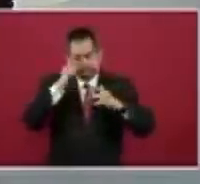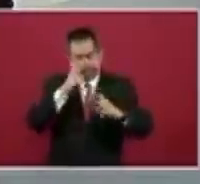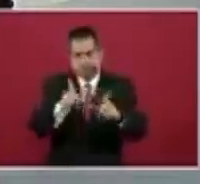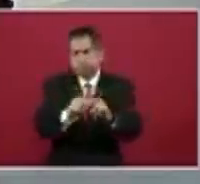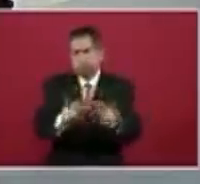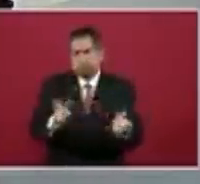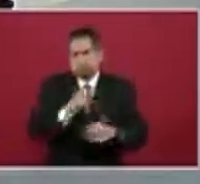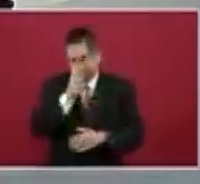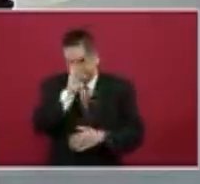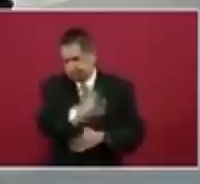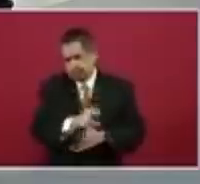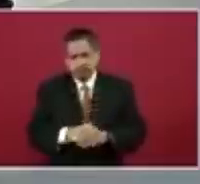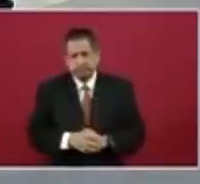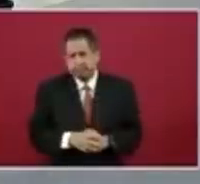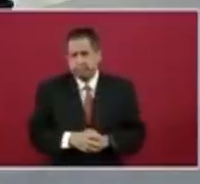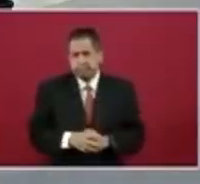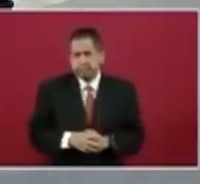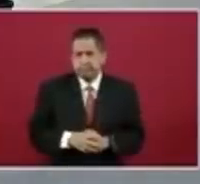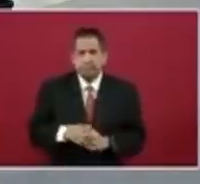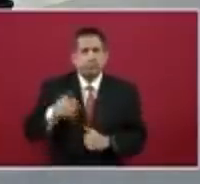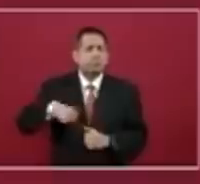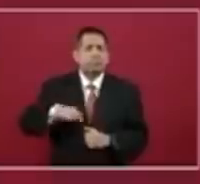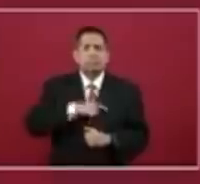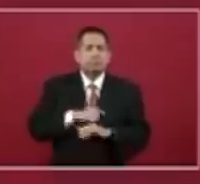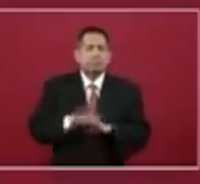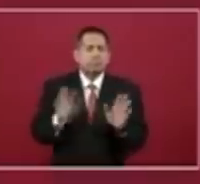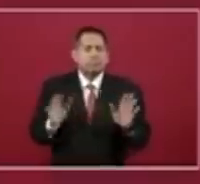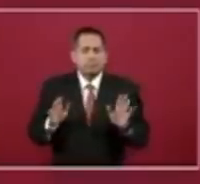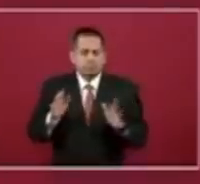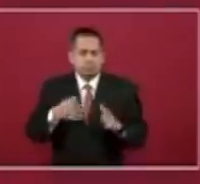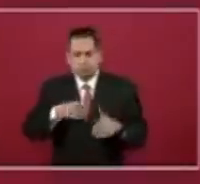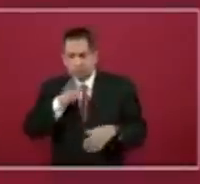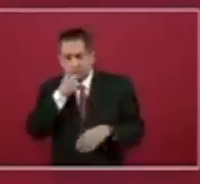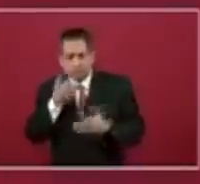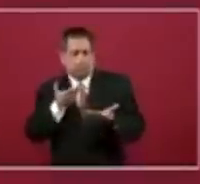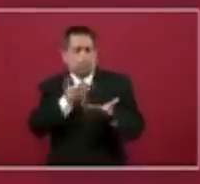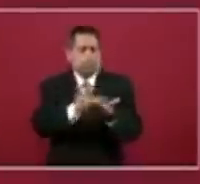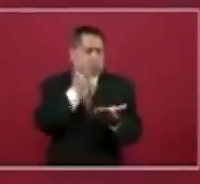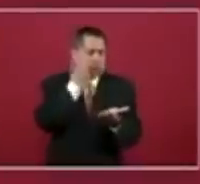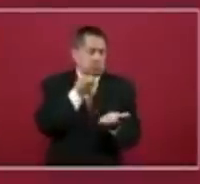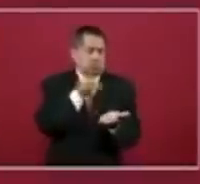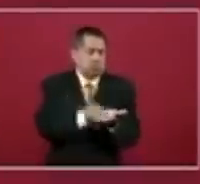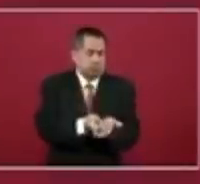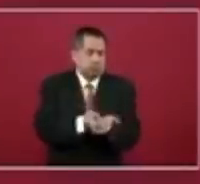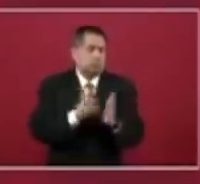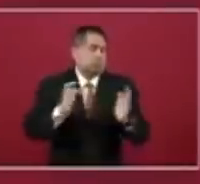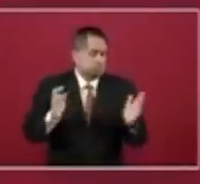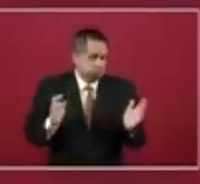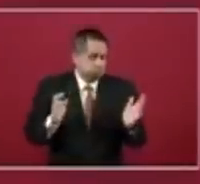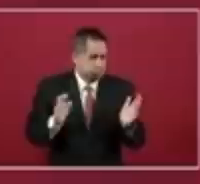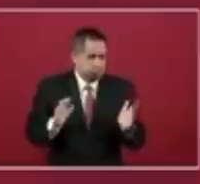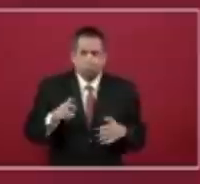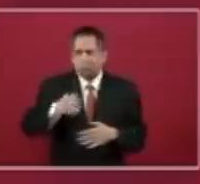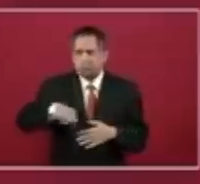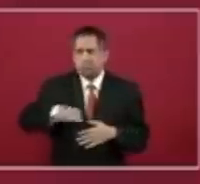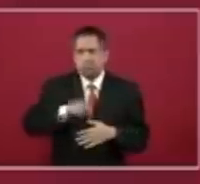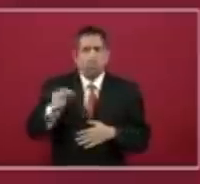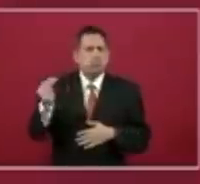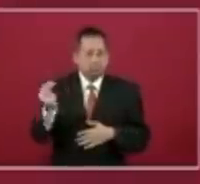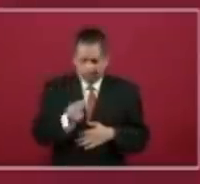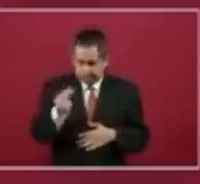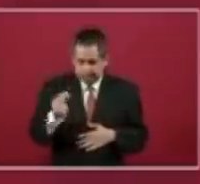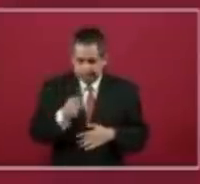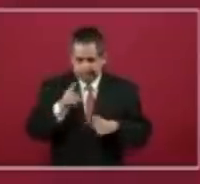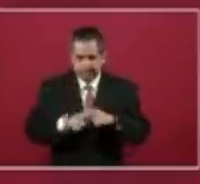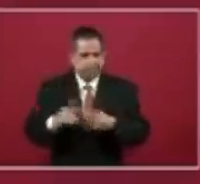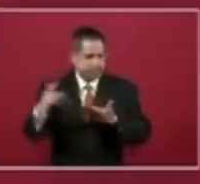todo. Ya nosotros hemos dicho que necesitamos